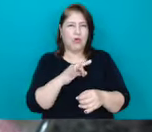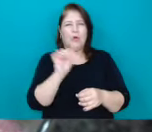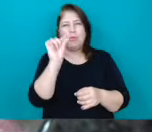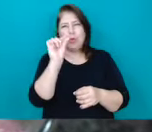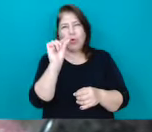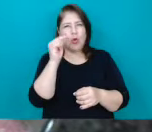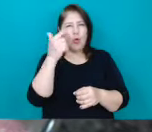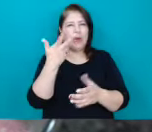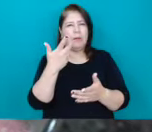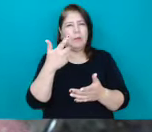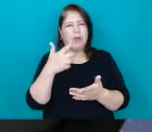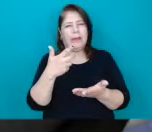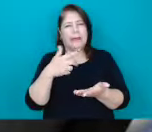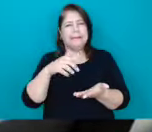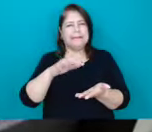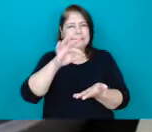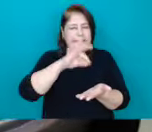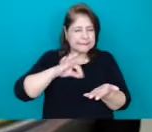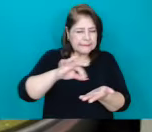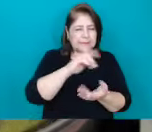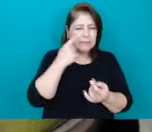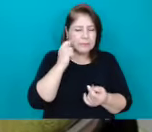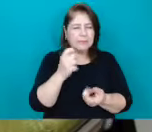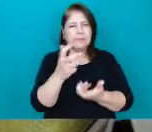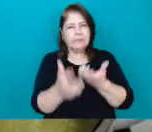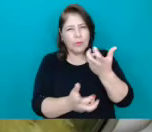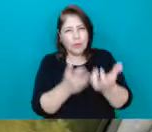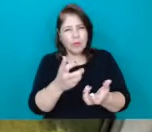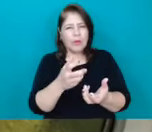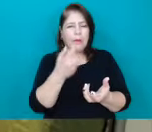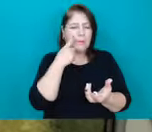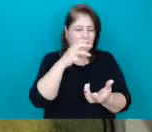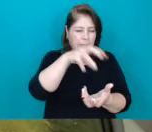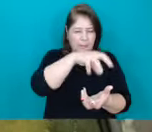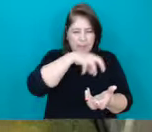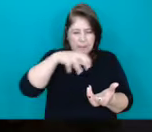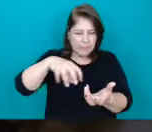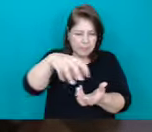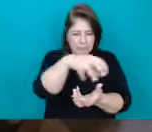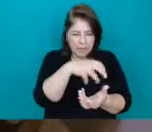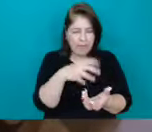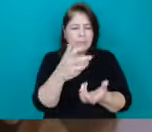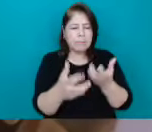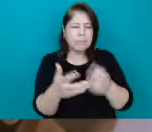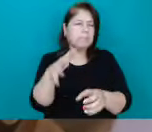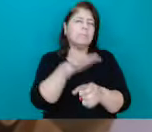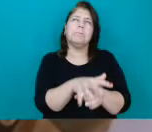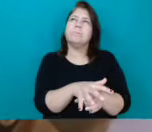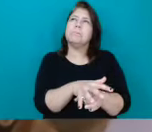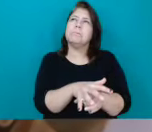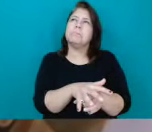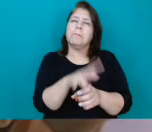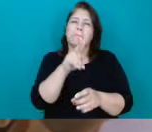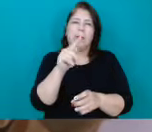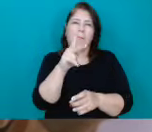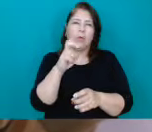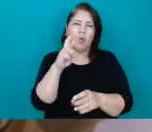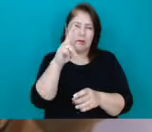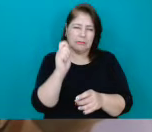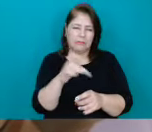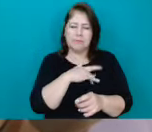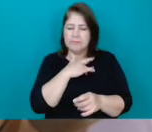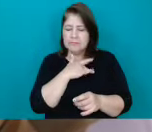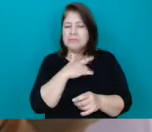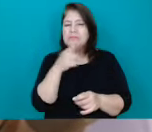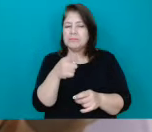fuente engrasada. Las cocinamos al vapor unos 20 minutos y cuando las veas un poco doradas, puedes servirlas. Se van a parecer